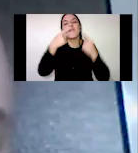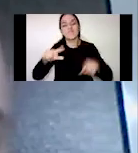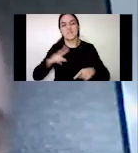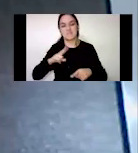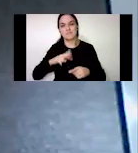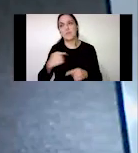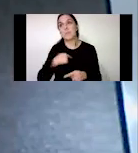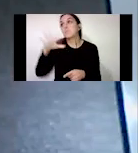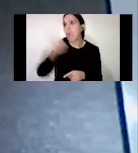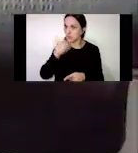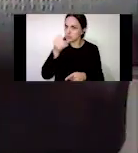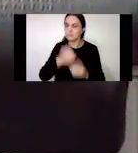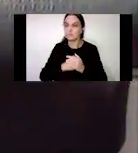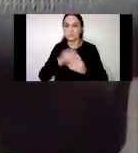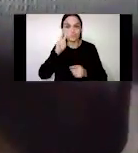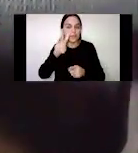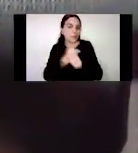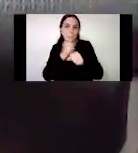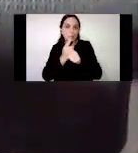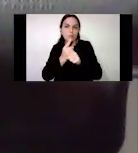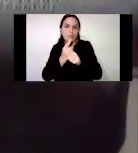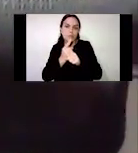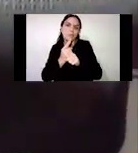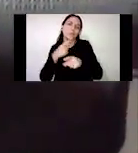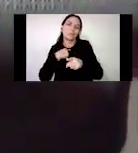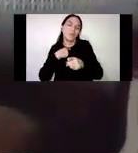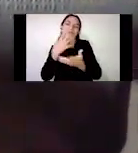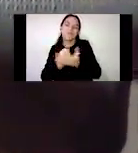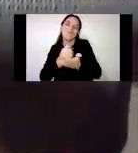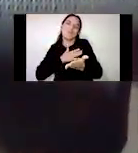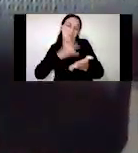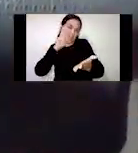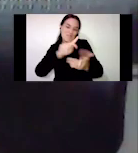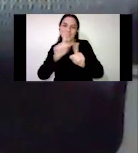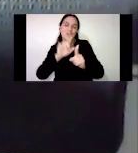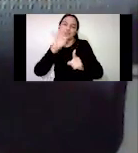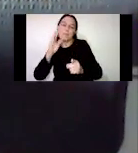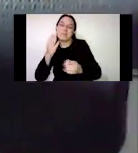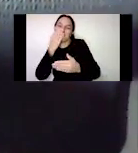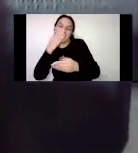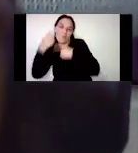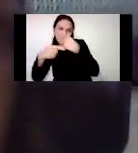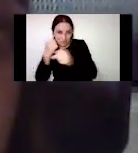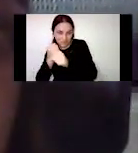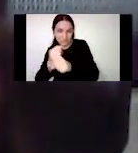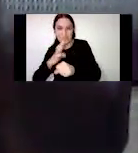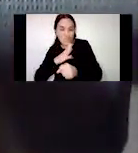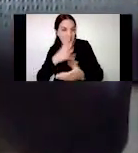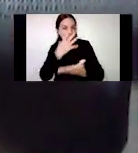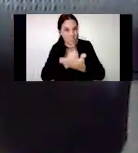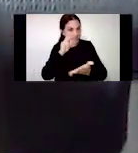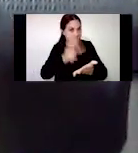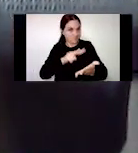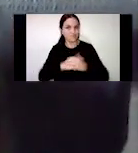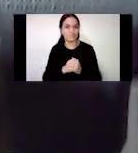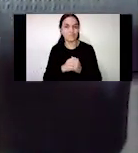Te lo trajo. Yo no lo pude ver porque, te repito, no cargué la mía, la tengo en papel de trabajo, pero no la cargué, y el entorno de